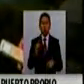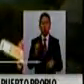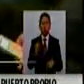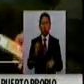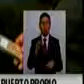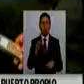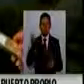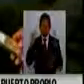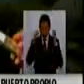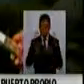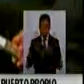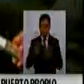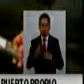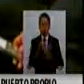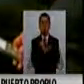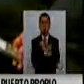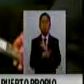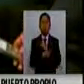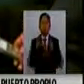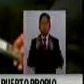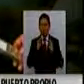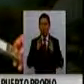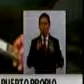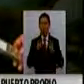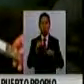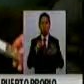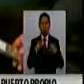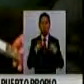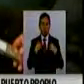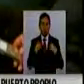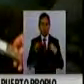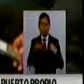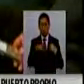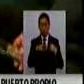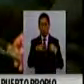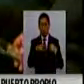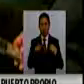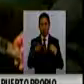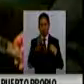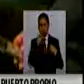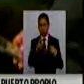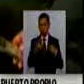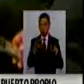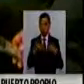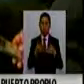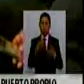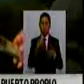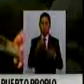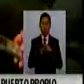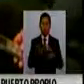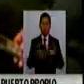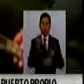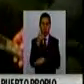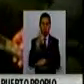tema, de que los países mediterráneos o geográficamente e injustamente enclaustrados como